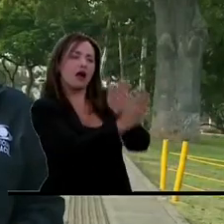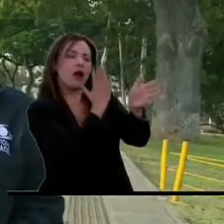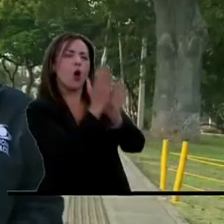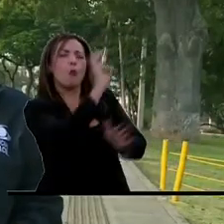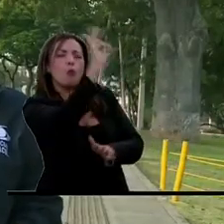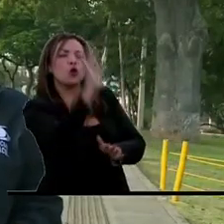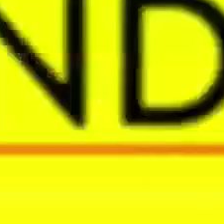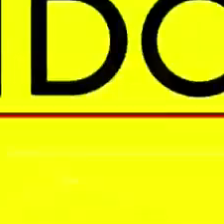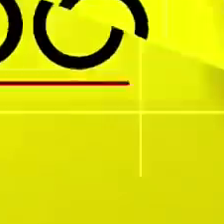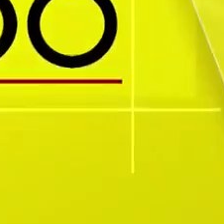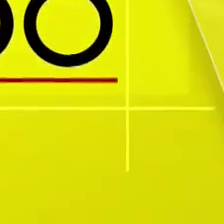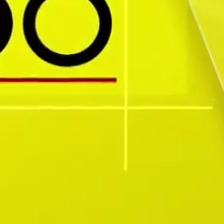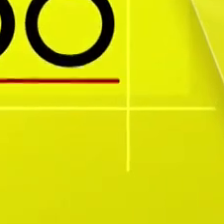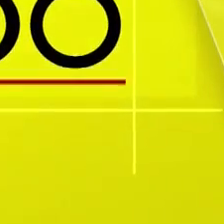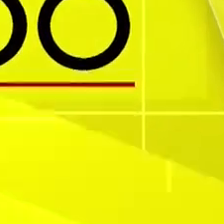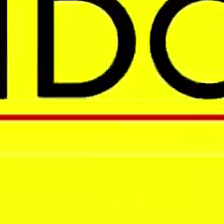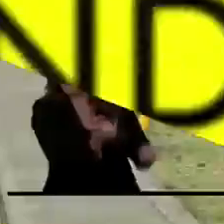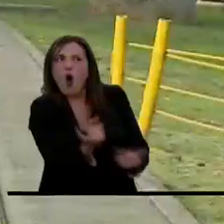ciudad?